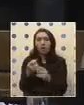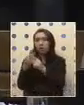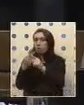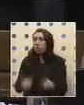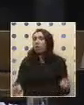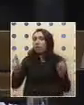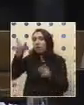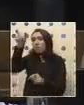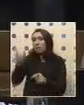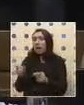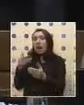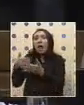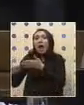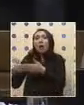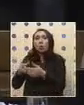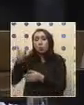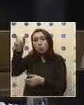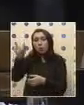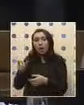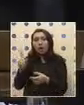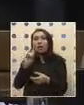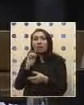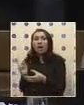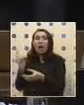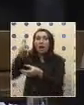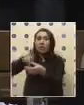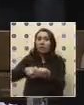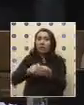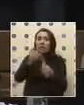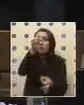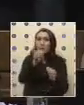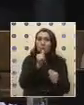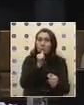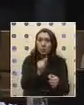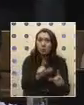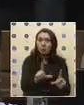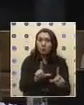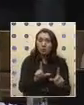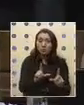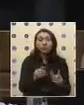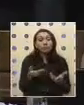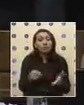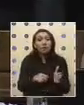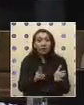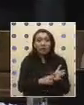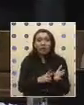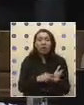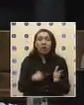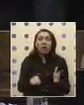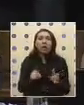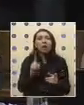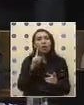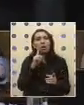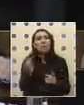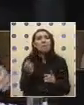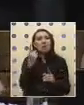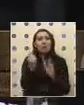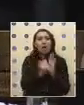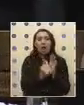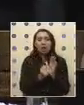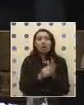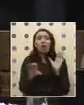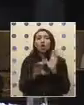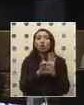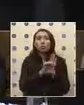natural, que integran a esa persona jurídica. Y también siento que acá se viola y se afecta el artículo primero de la